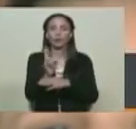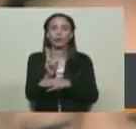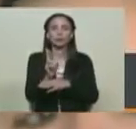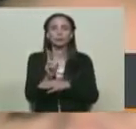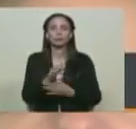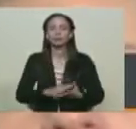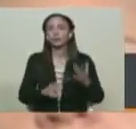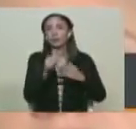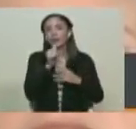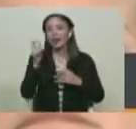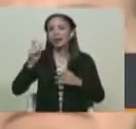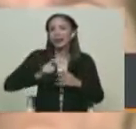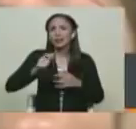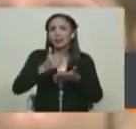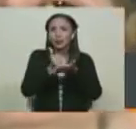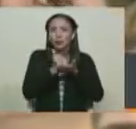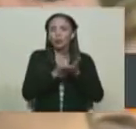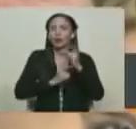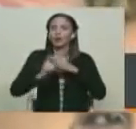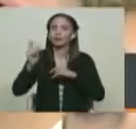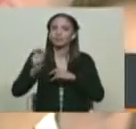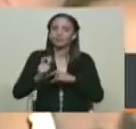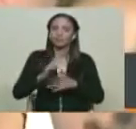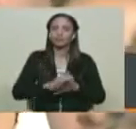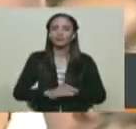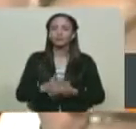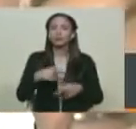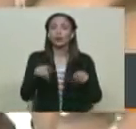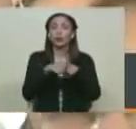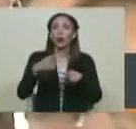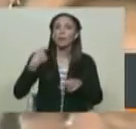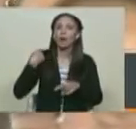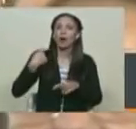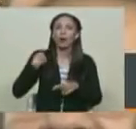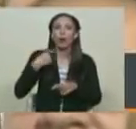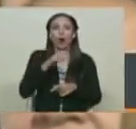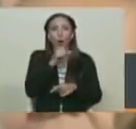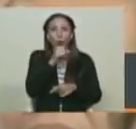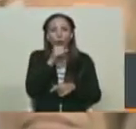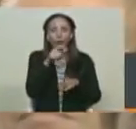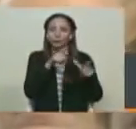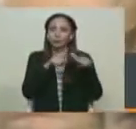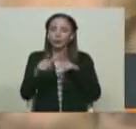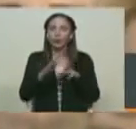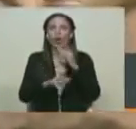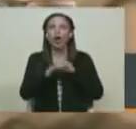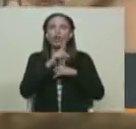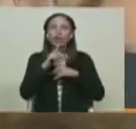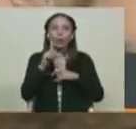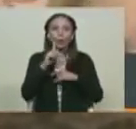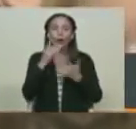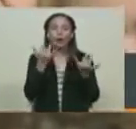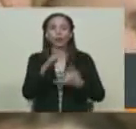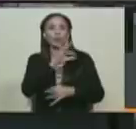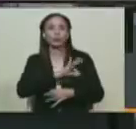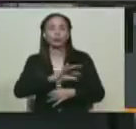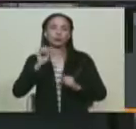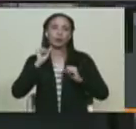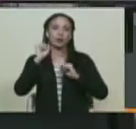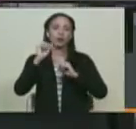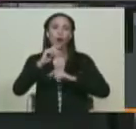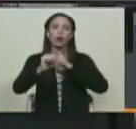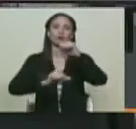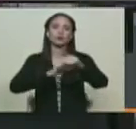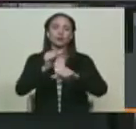directo a quien lo necesita de verdad, como hemos hecho con los pensionados y pensionadas. Esto se llama socialismo del siglo